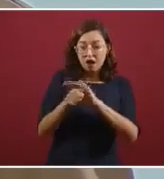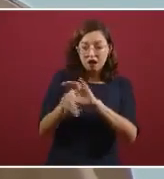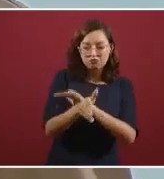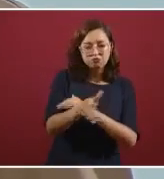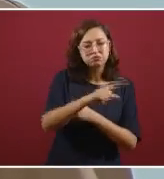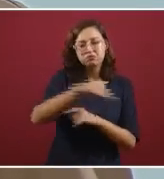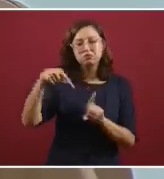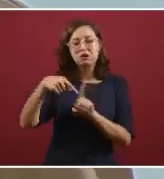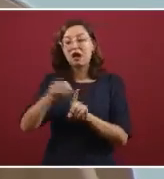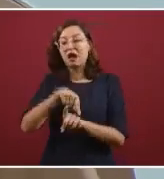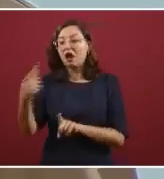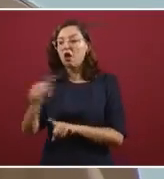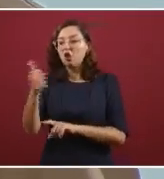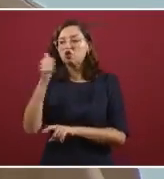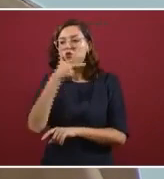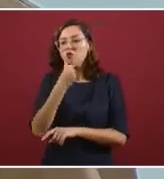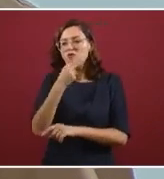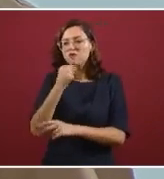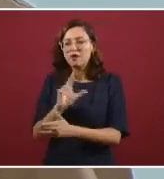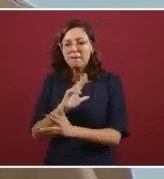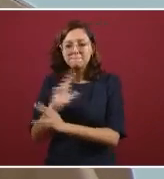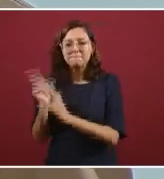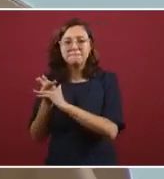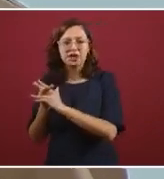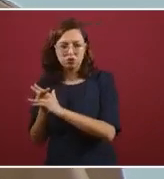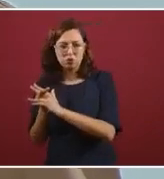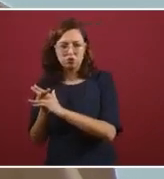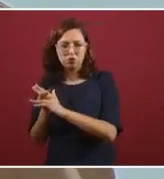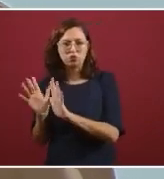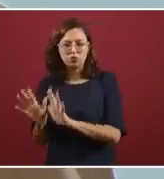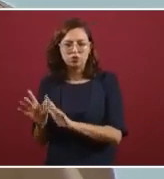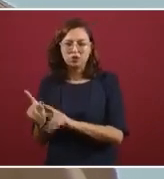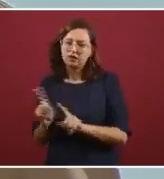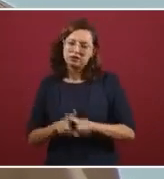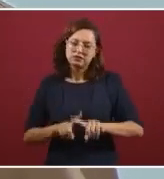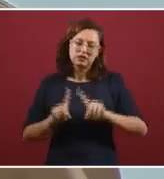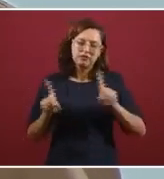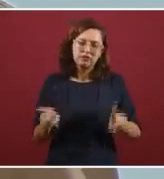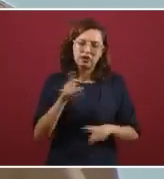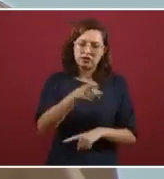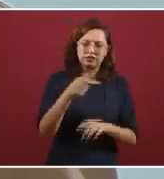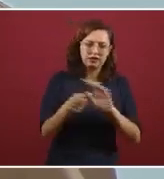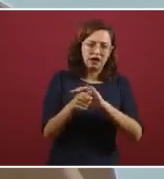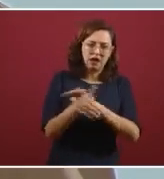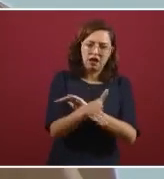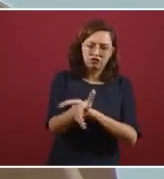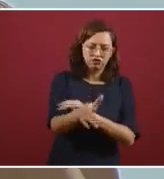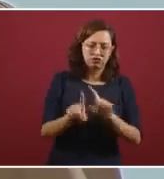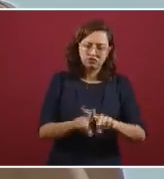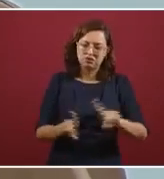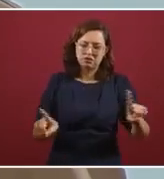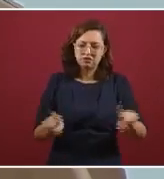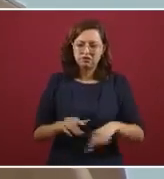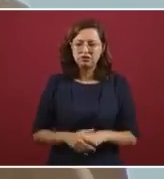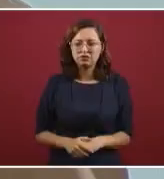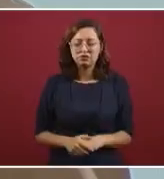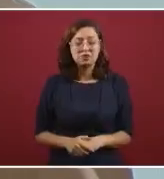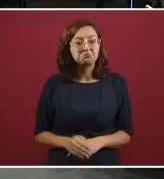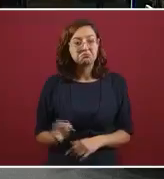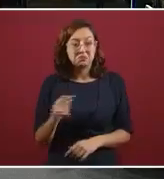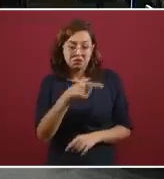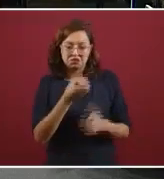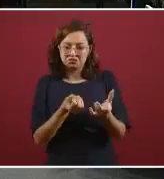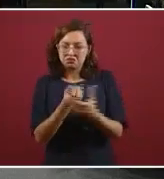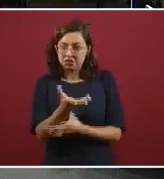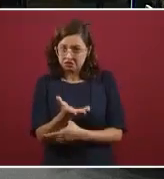síndico municipal en Iguala, y no necesariamente por los vínculos con la desaparición de los 43 estudiantes. ¿No habría riesgo de que